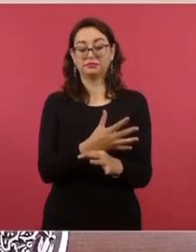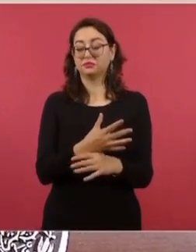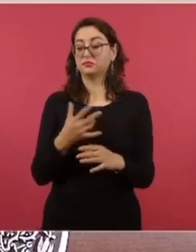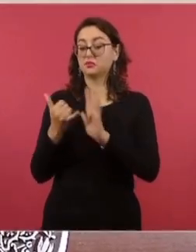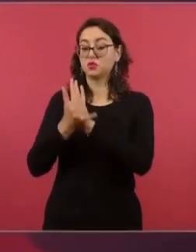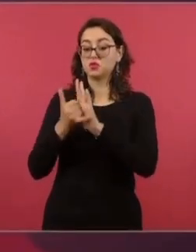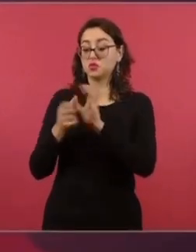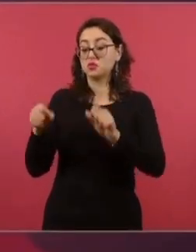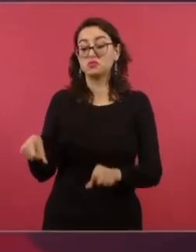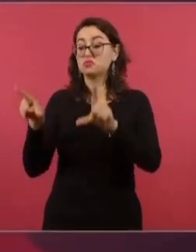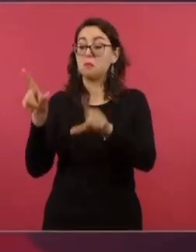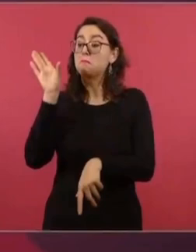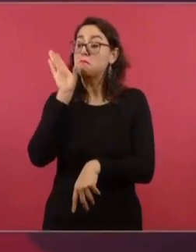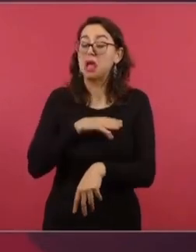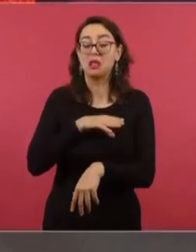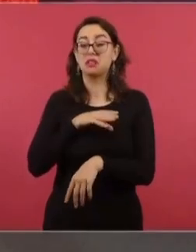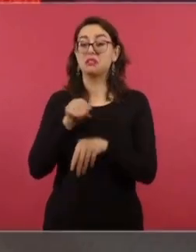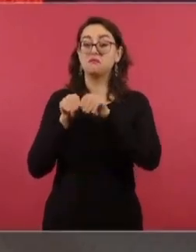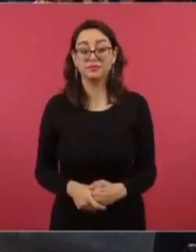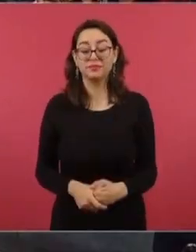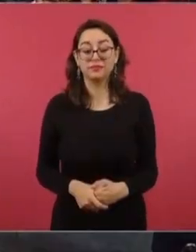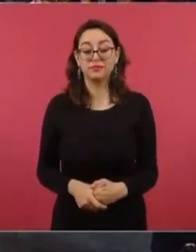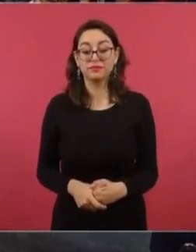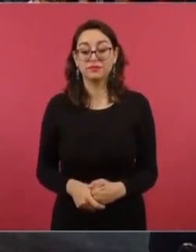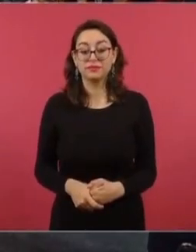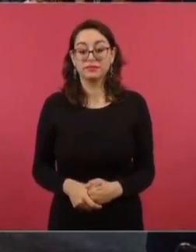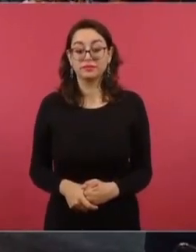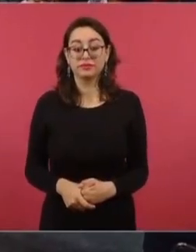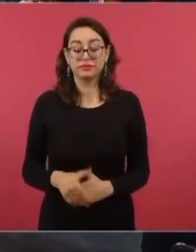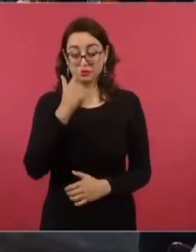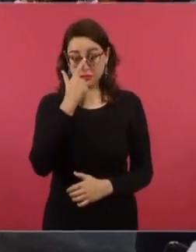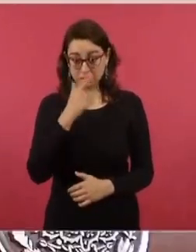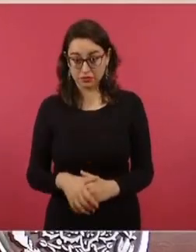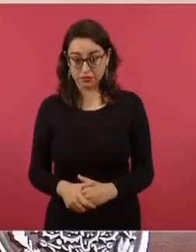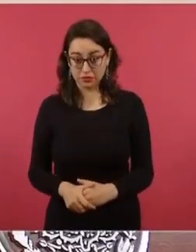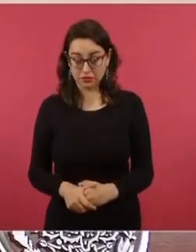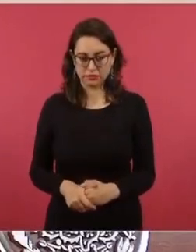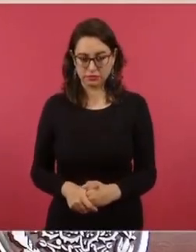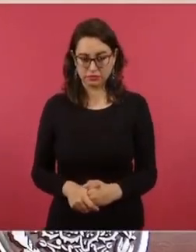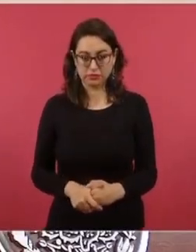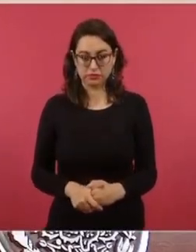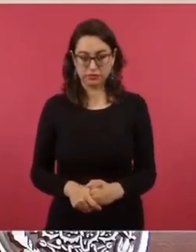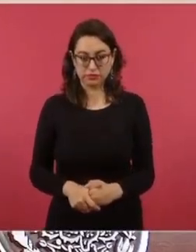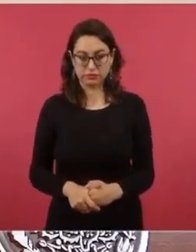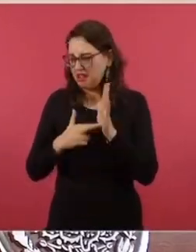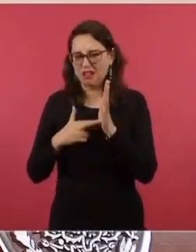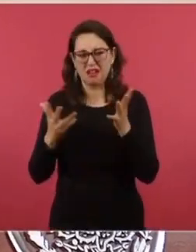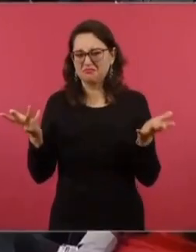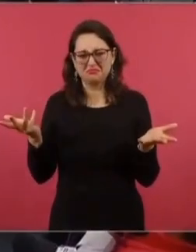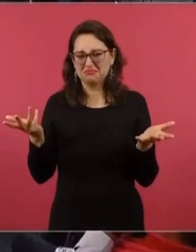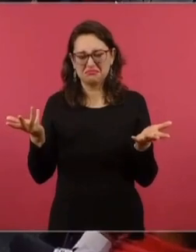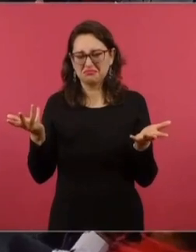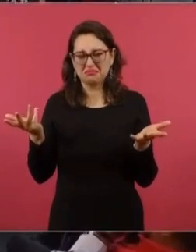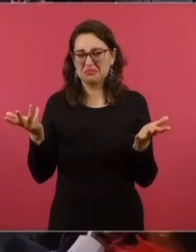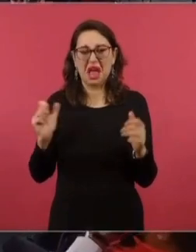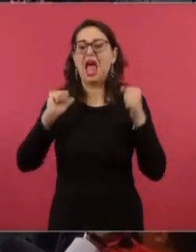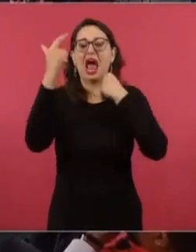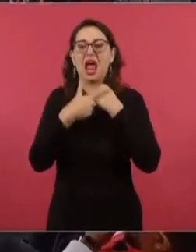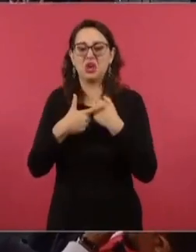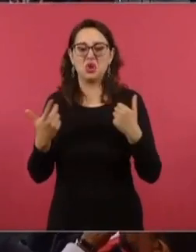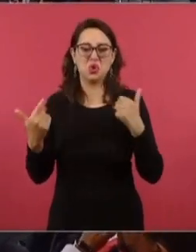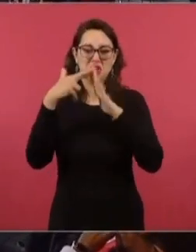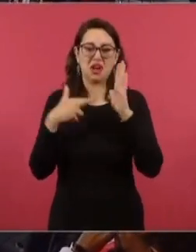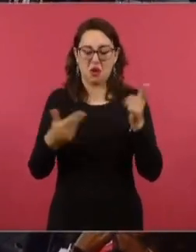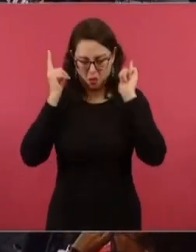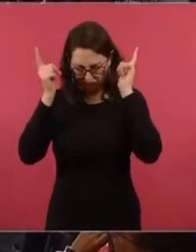Entonces Jesús lo que hace es que los baja y ya. Iban a sacar unas recomendaciones, reglas, los lineamientos